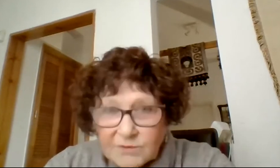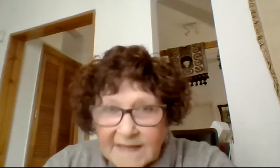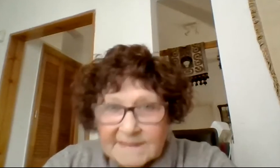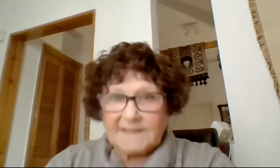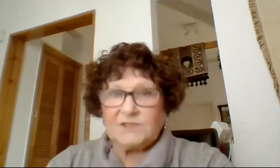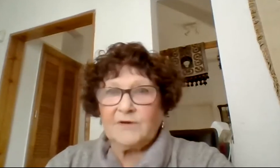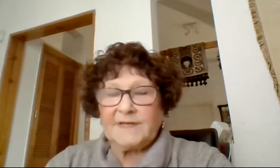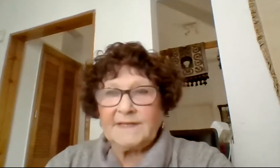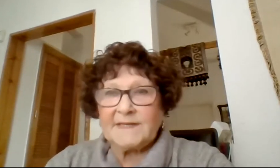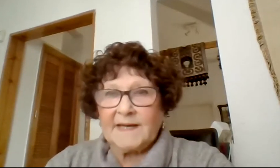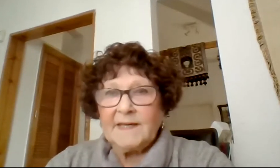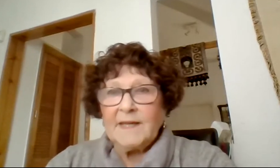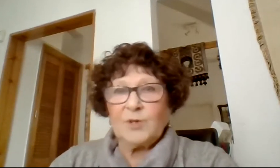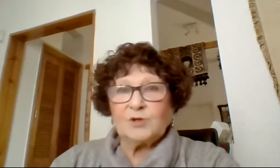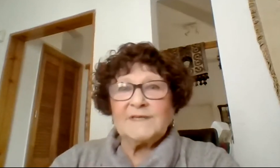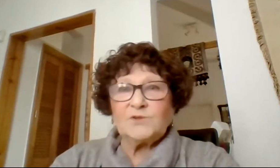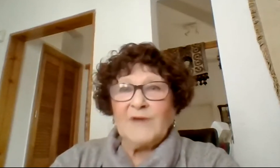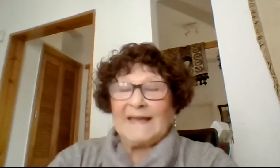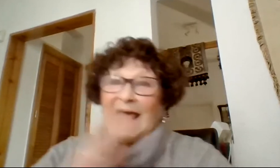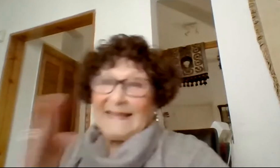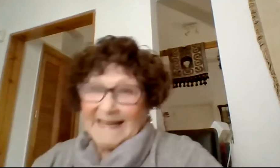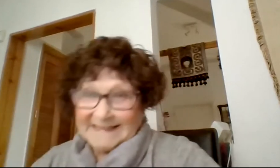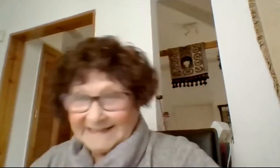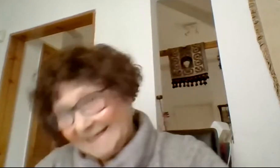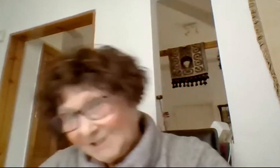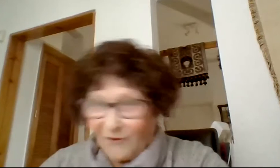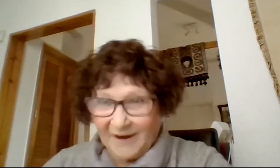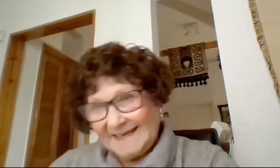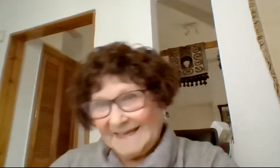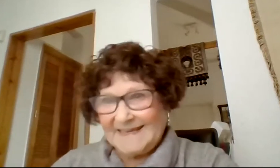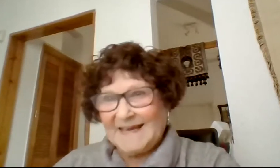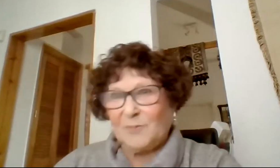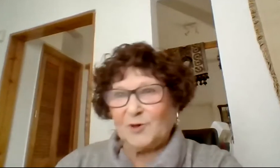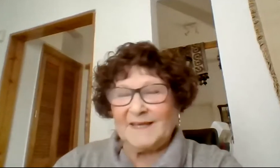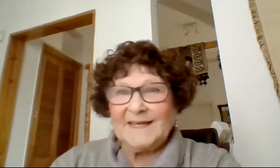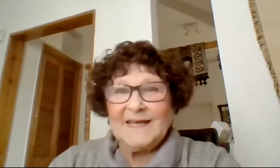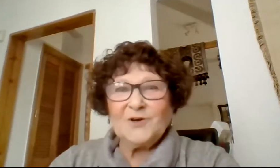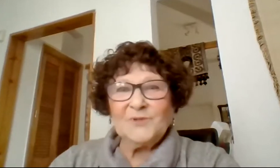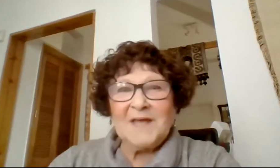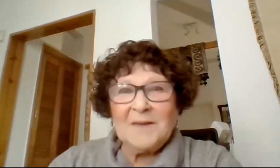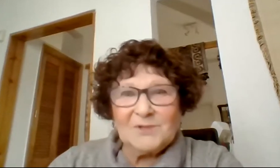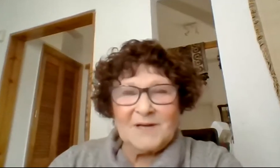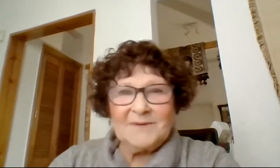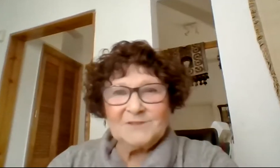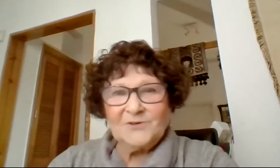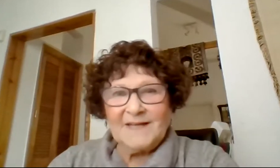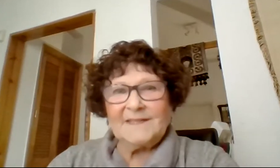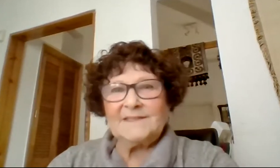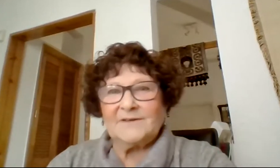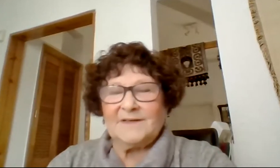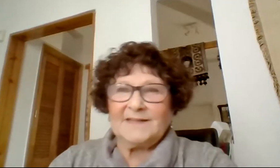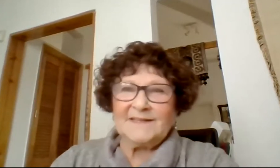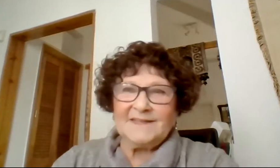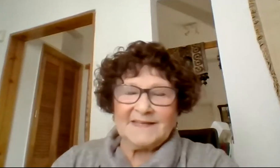es una alteración genética, pero es una gran alteración genética, porque como estábamos hablando